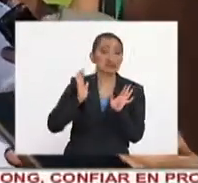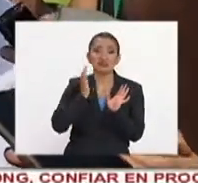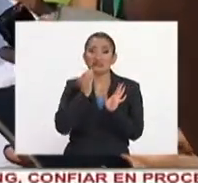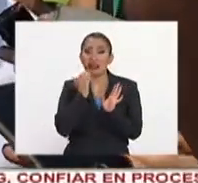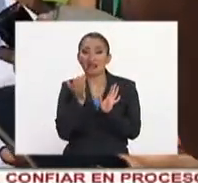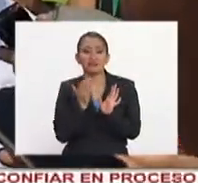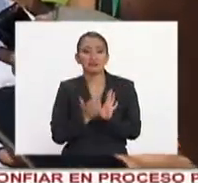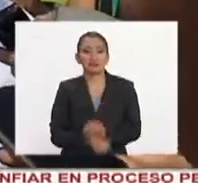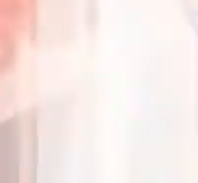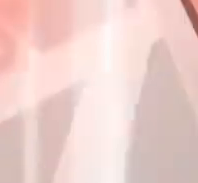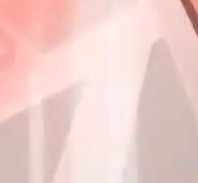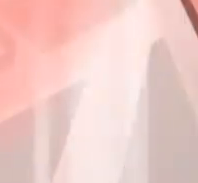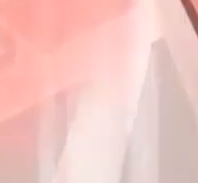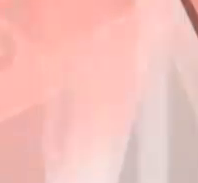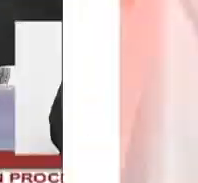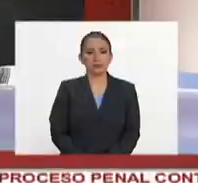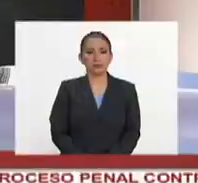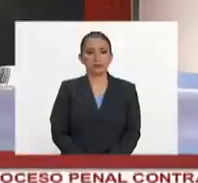fácil.